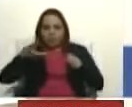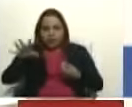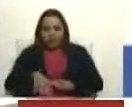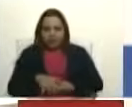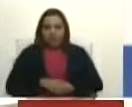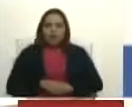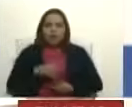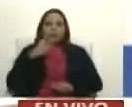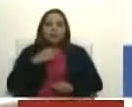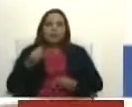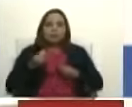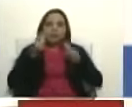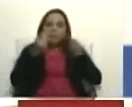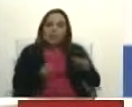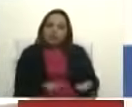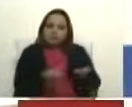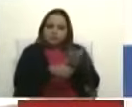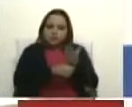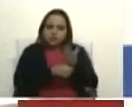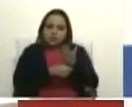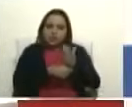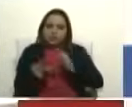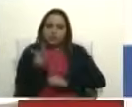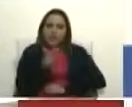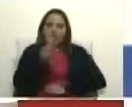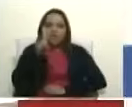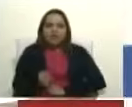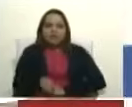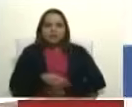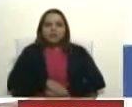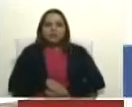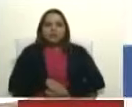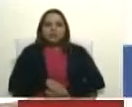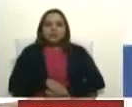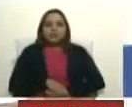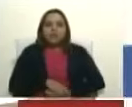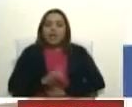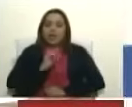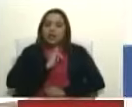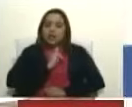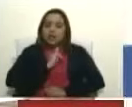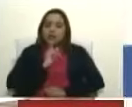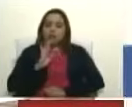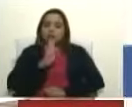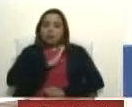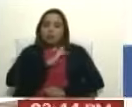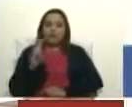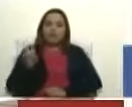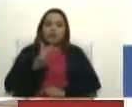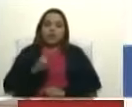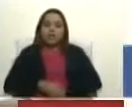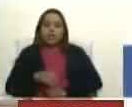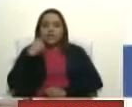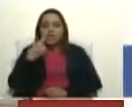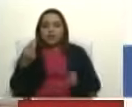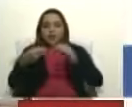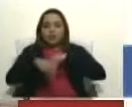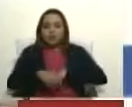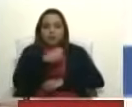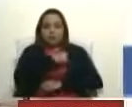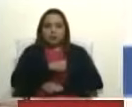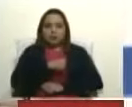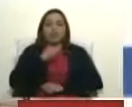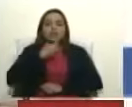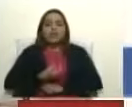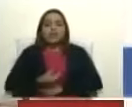el otorgamiento de la ciudadanía venezolana y cédula de la ciudadanía y cédula de identidad venezolana, conforme al Acuerdo de Ginebra y al